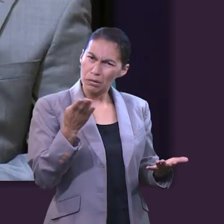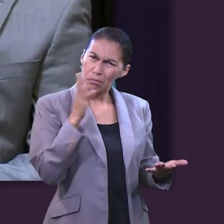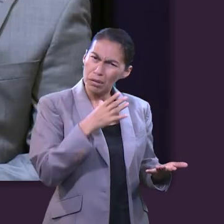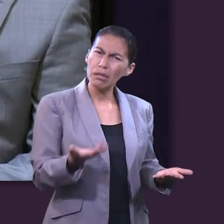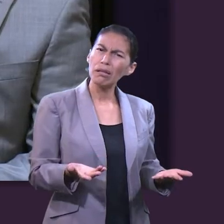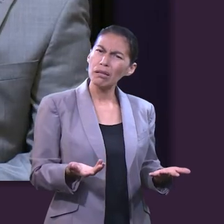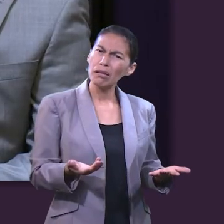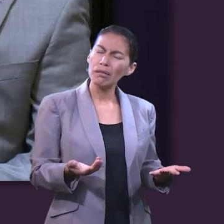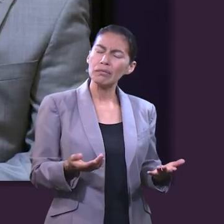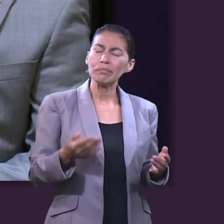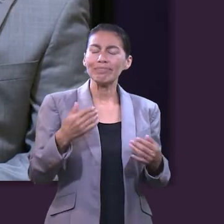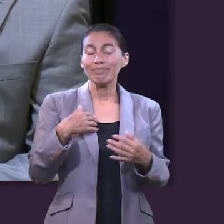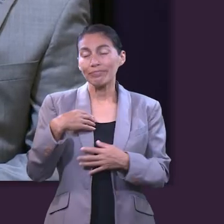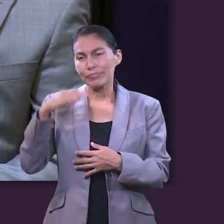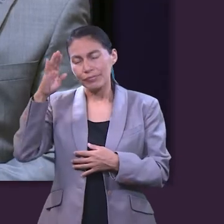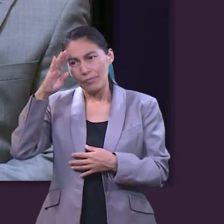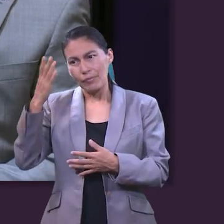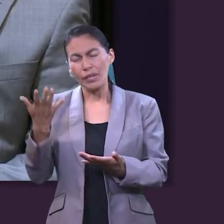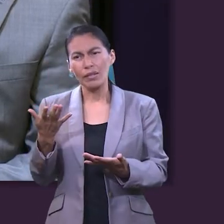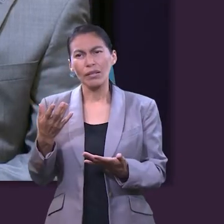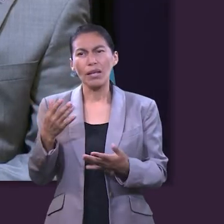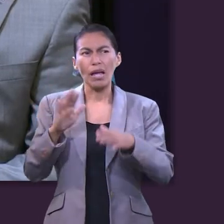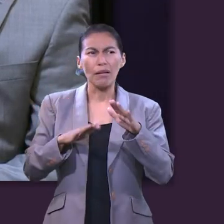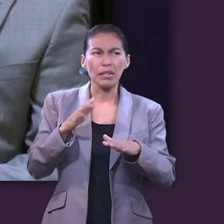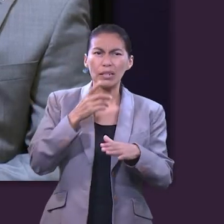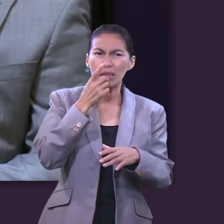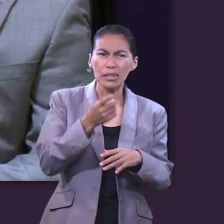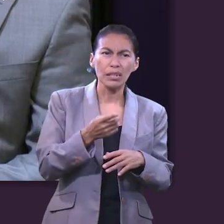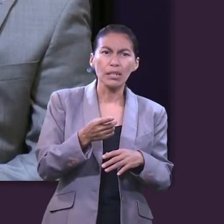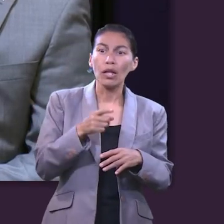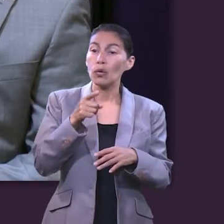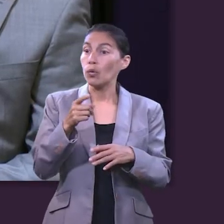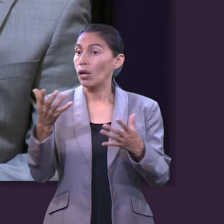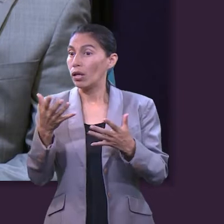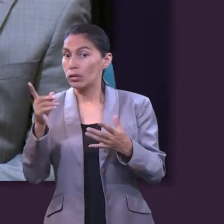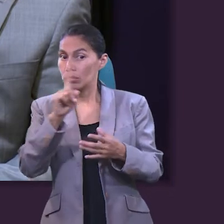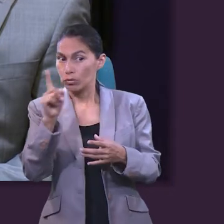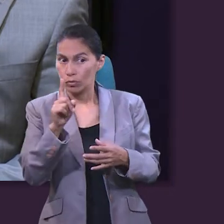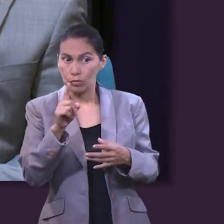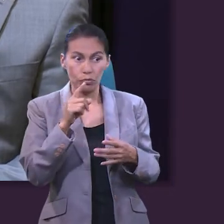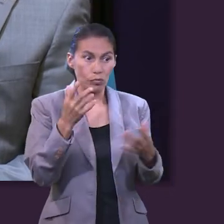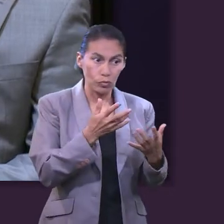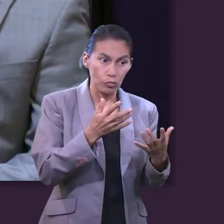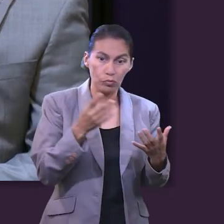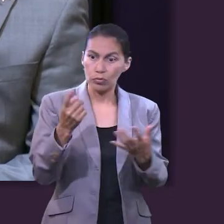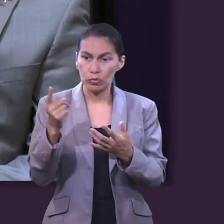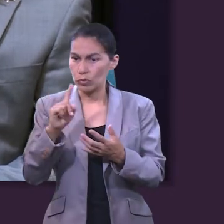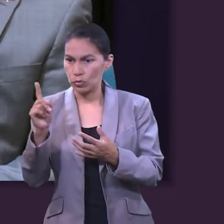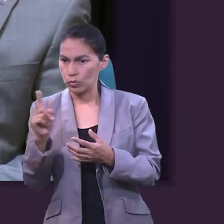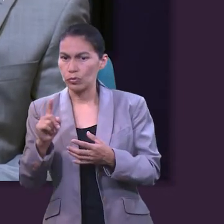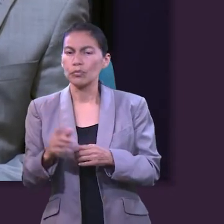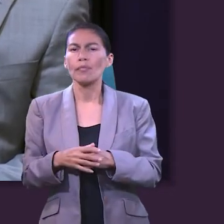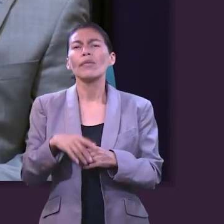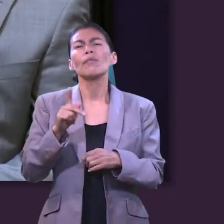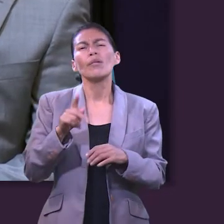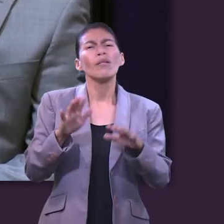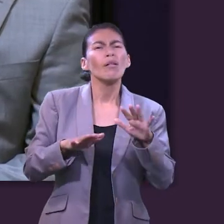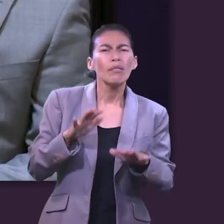a veces enfrentamos el problema de que no hagas esto, no hagas aquello.